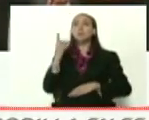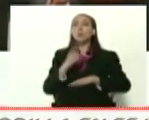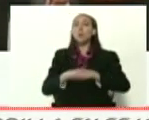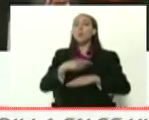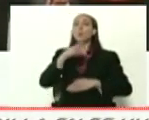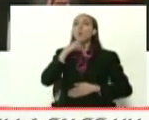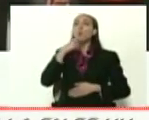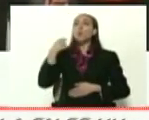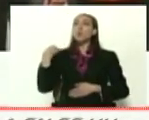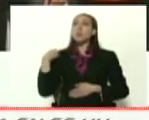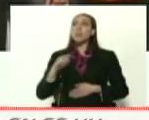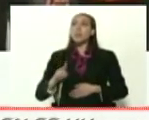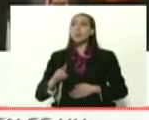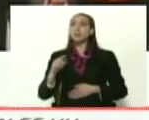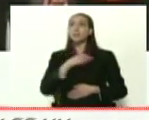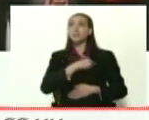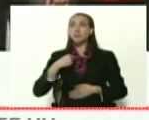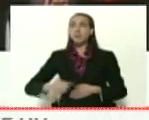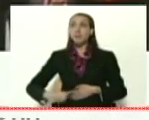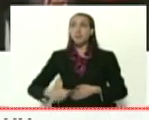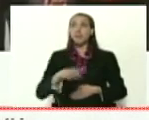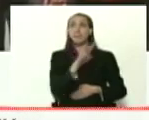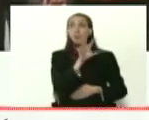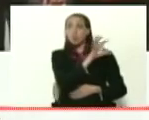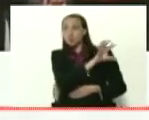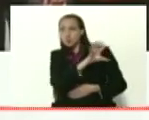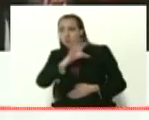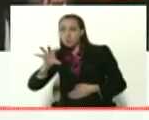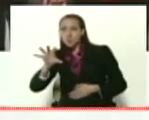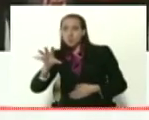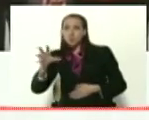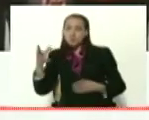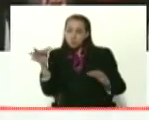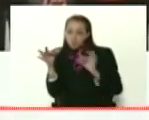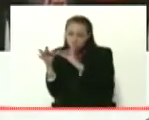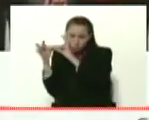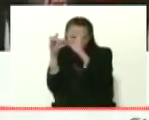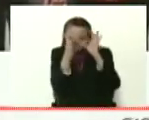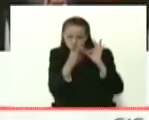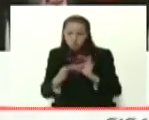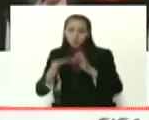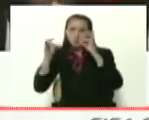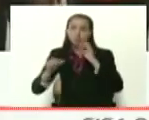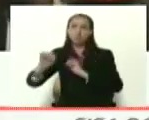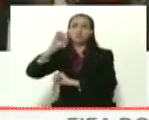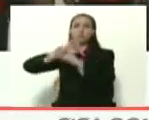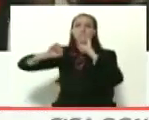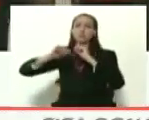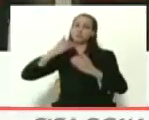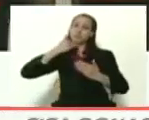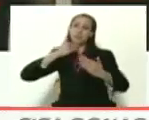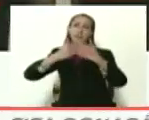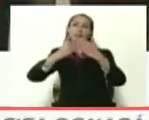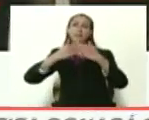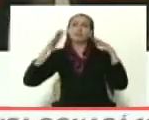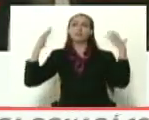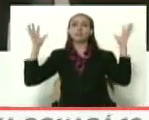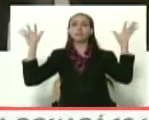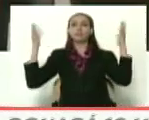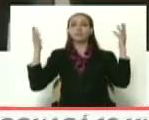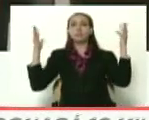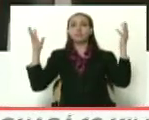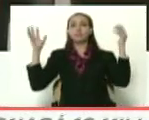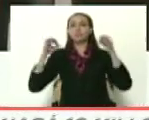difíciles, China y Venezuela siempre están juntos y venceremos. Gracias. Así será,